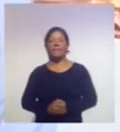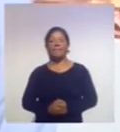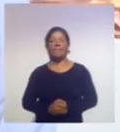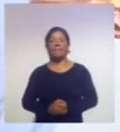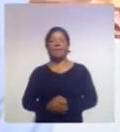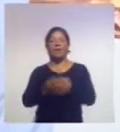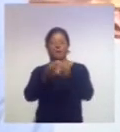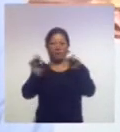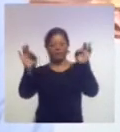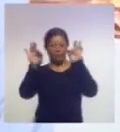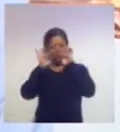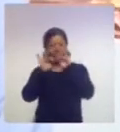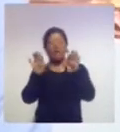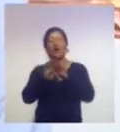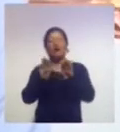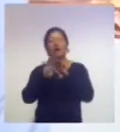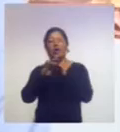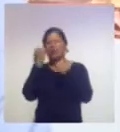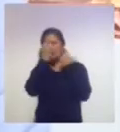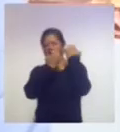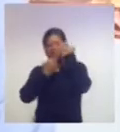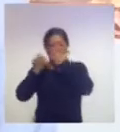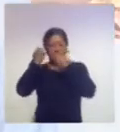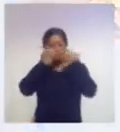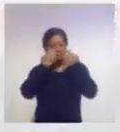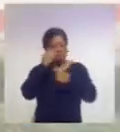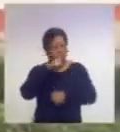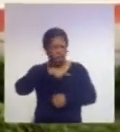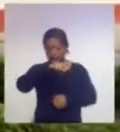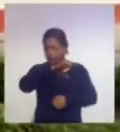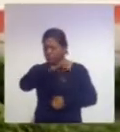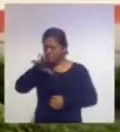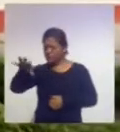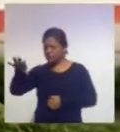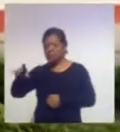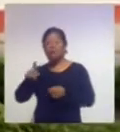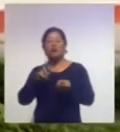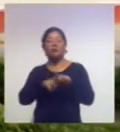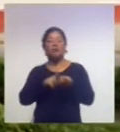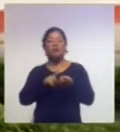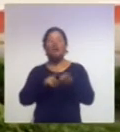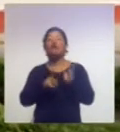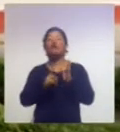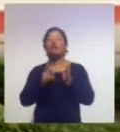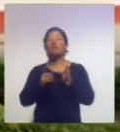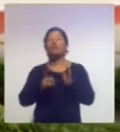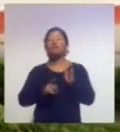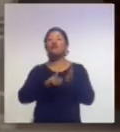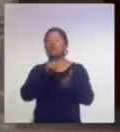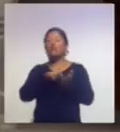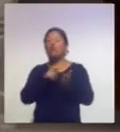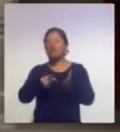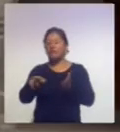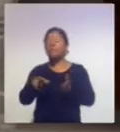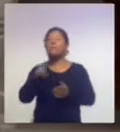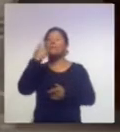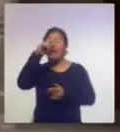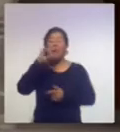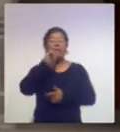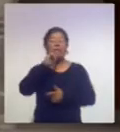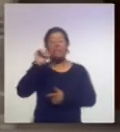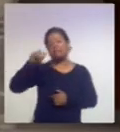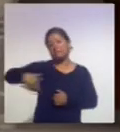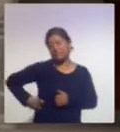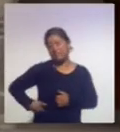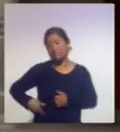formas de cómo verificar las quemas en cada comunidad. El objetivo de estas medidas de seguridad es prevenir incidentes y que las